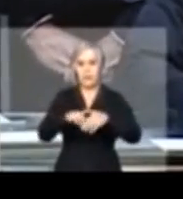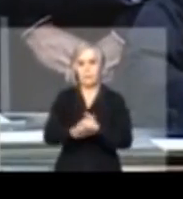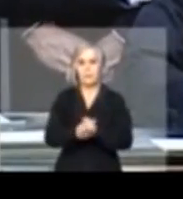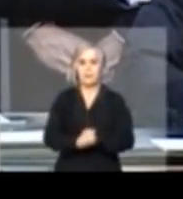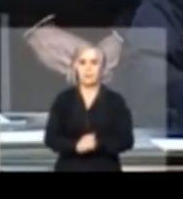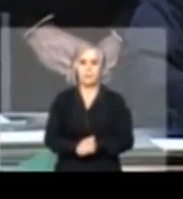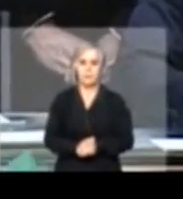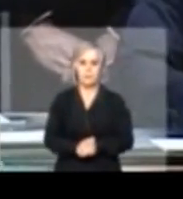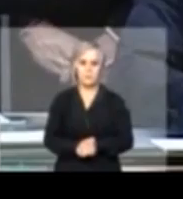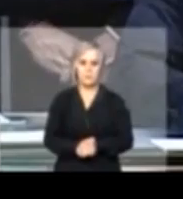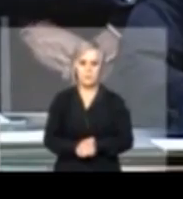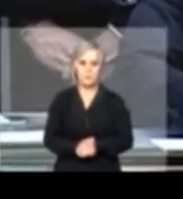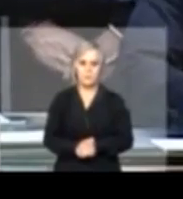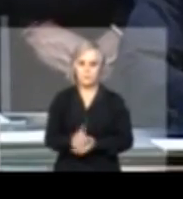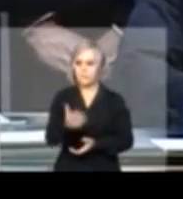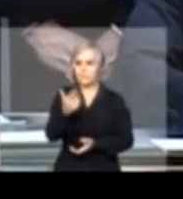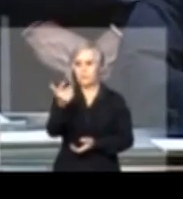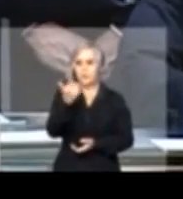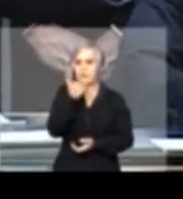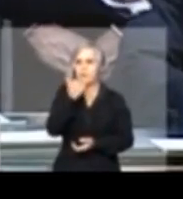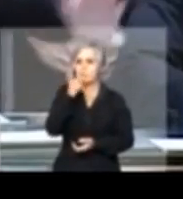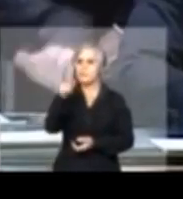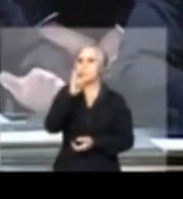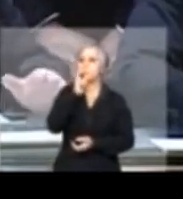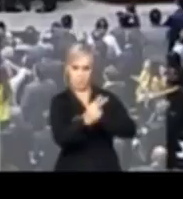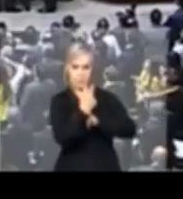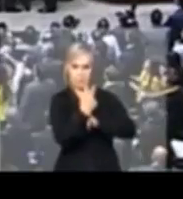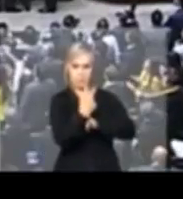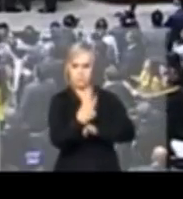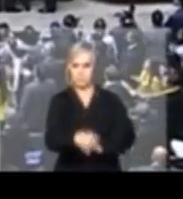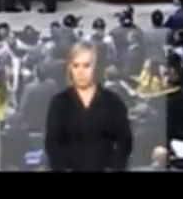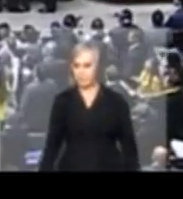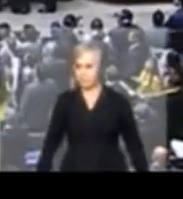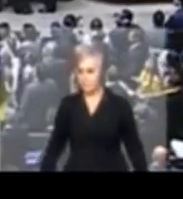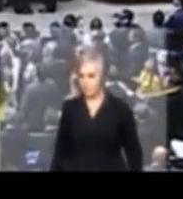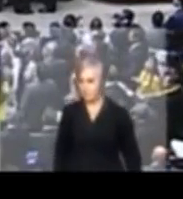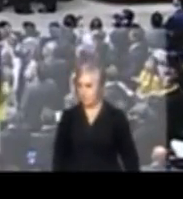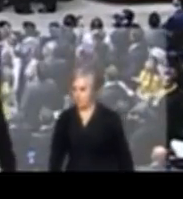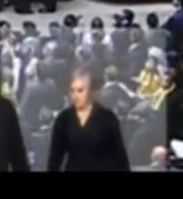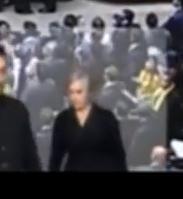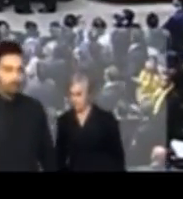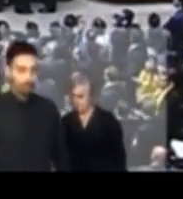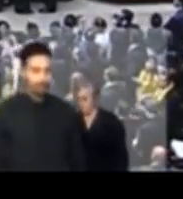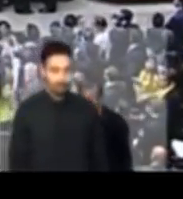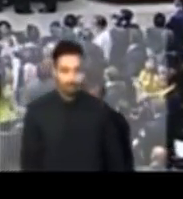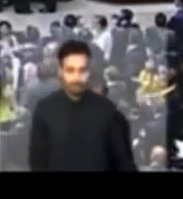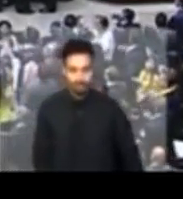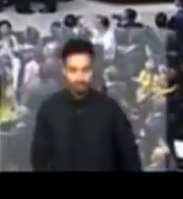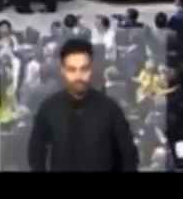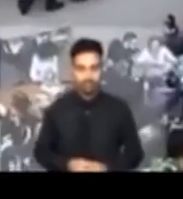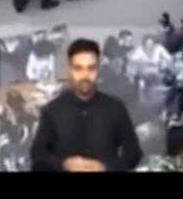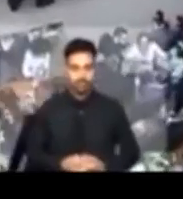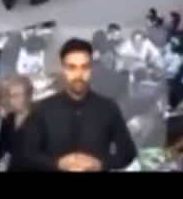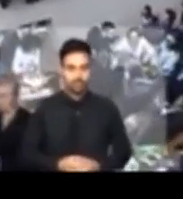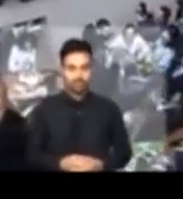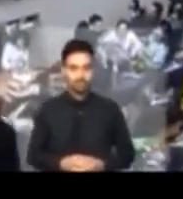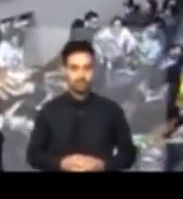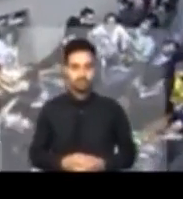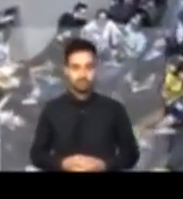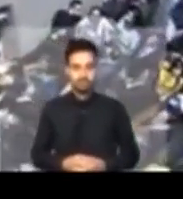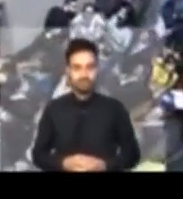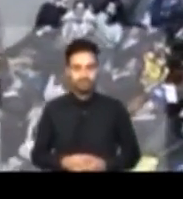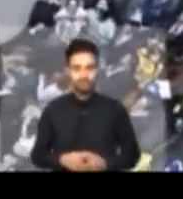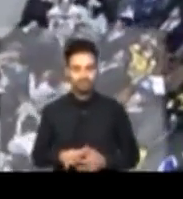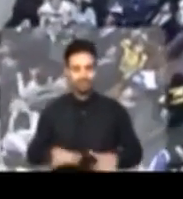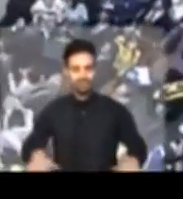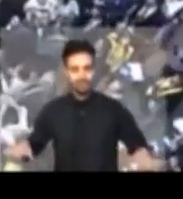presunto uso de dinero de bancos públicos para encubrir el déficit fiscal. Después, en juego están quienes la están condenando, que es